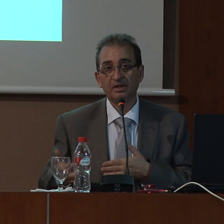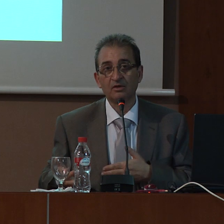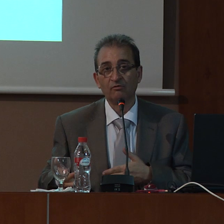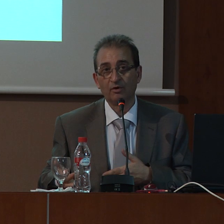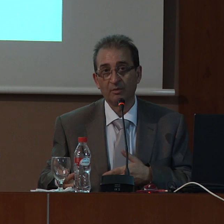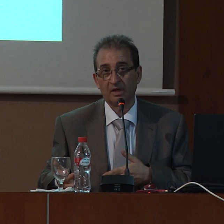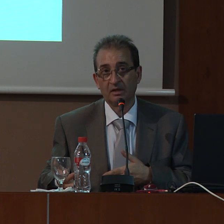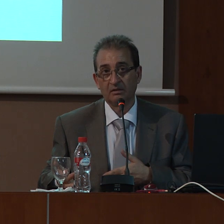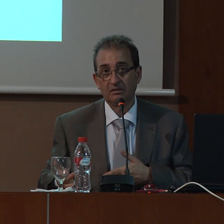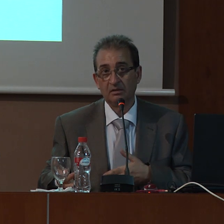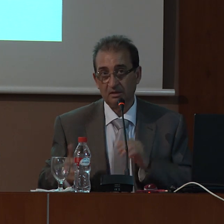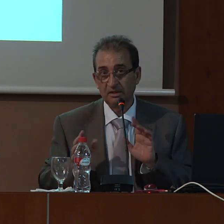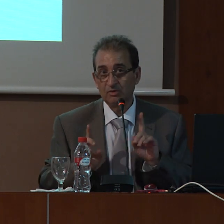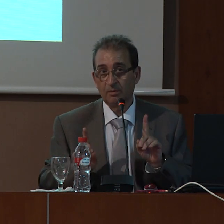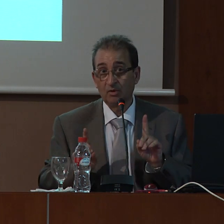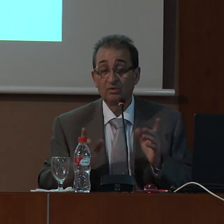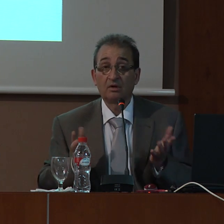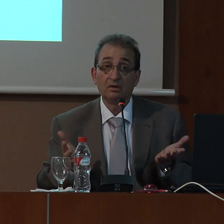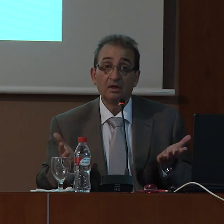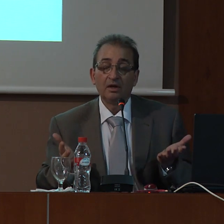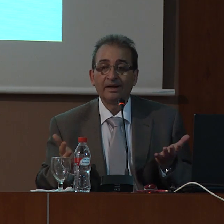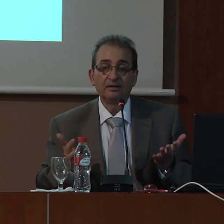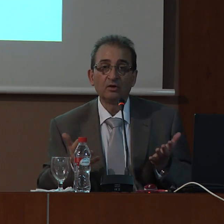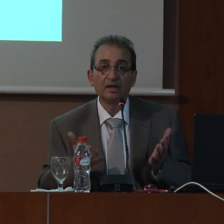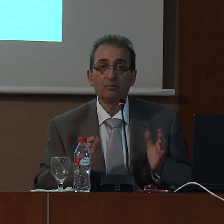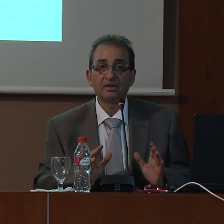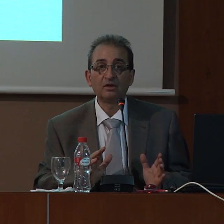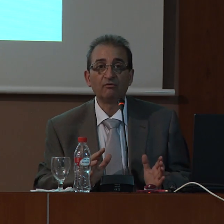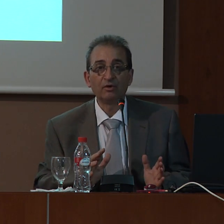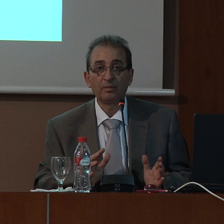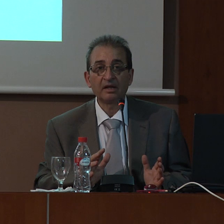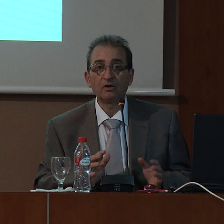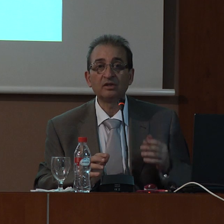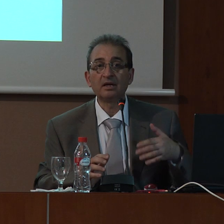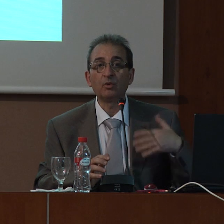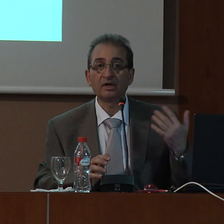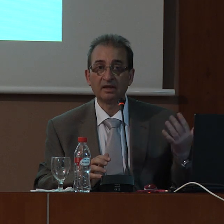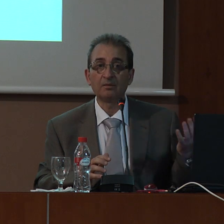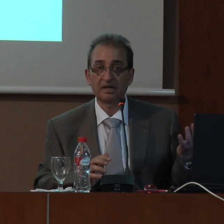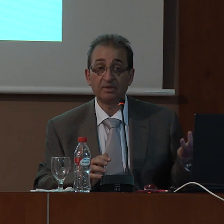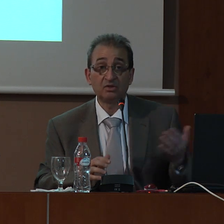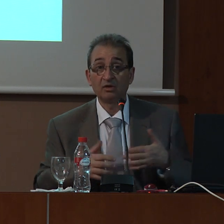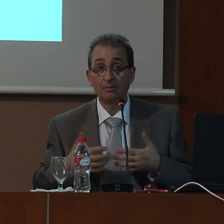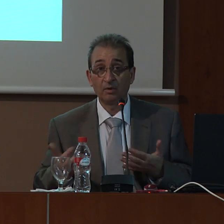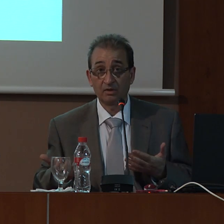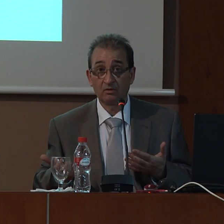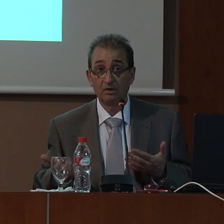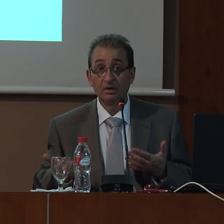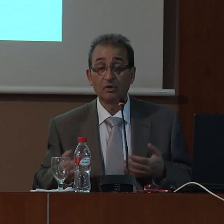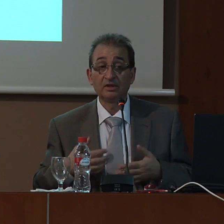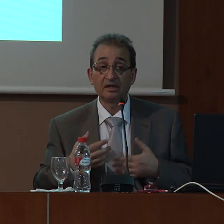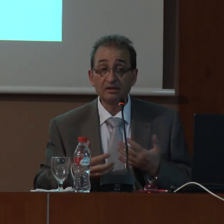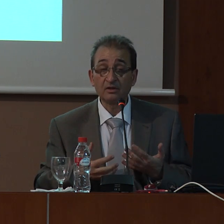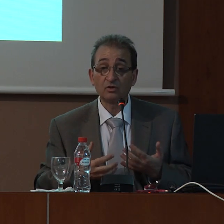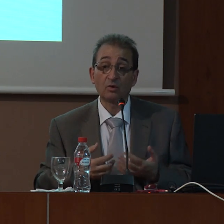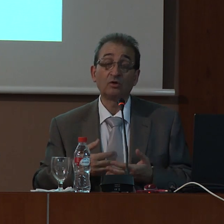dolores del paciente con fibromialgia. Esa es una pregunta. En teoría, un paciente con fibromialgia no tendría por qué tener más depresión que la población,